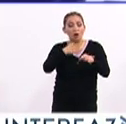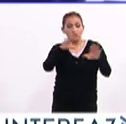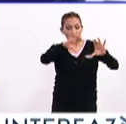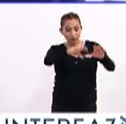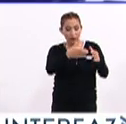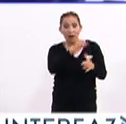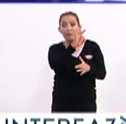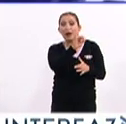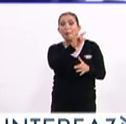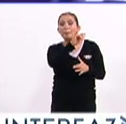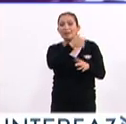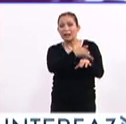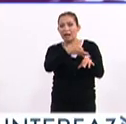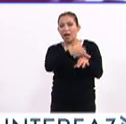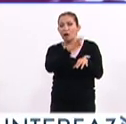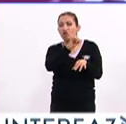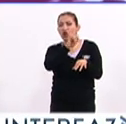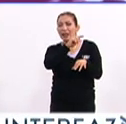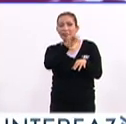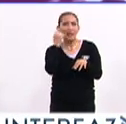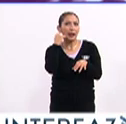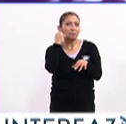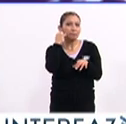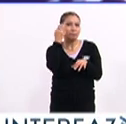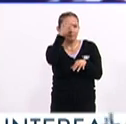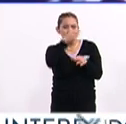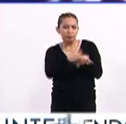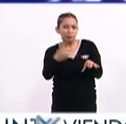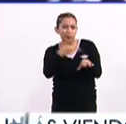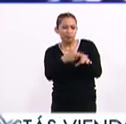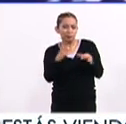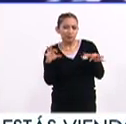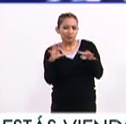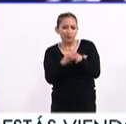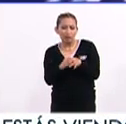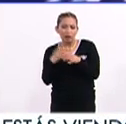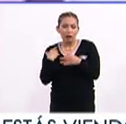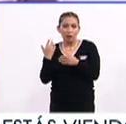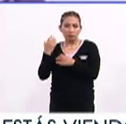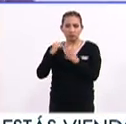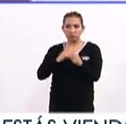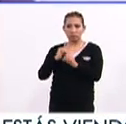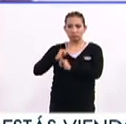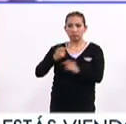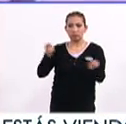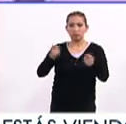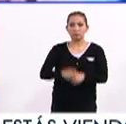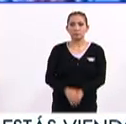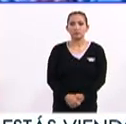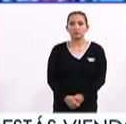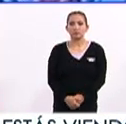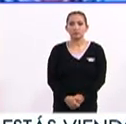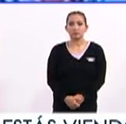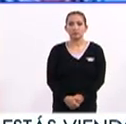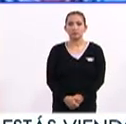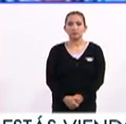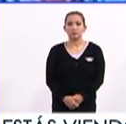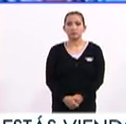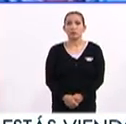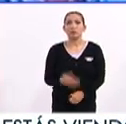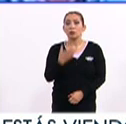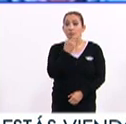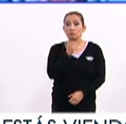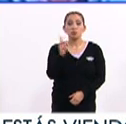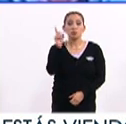familias fonéticas. Un proceso en el que está acompañado de coordinadores. Los educadores y a las educadoras